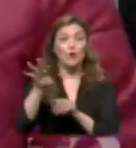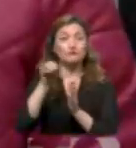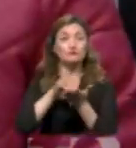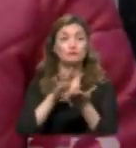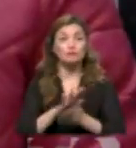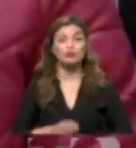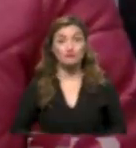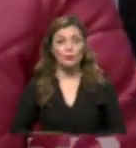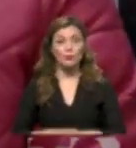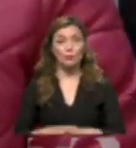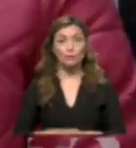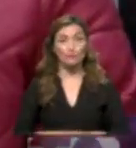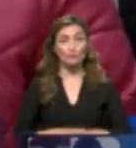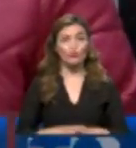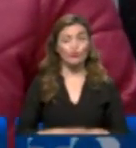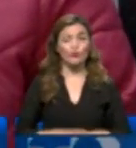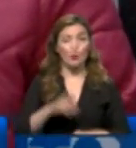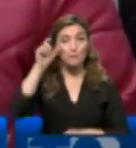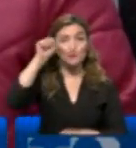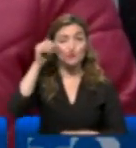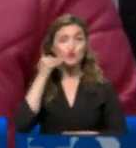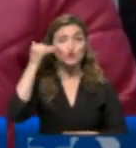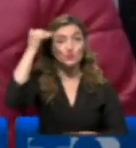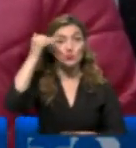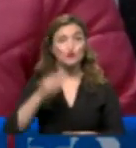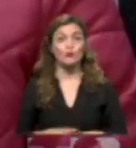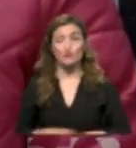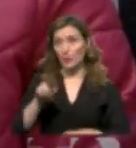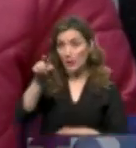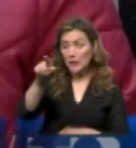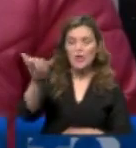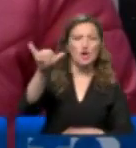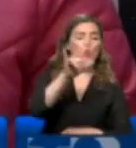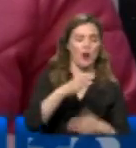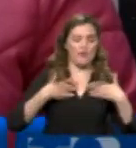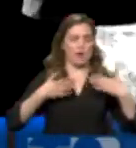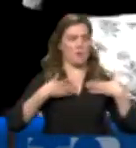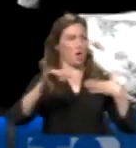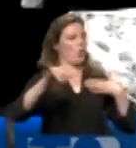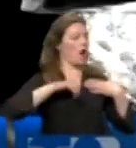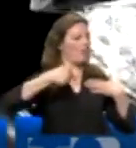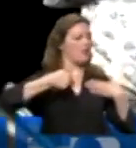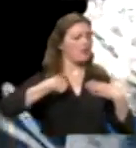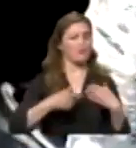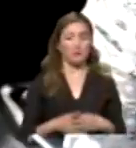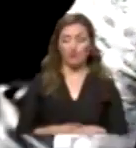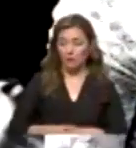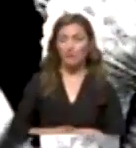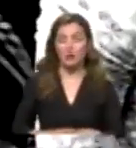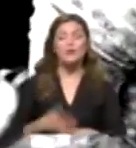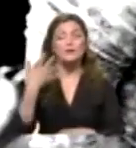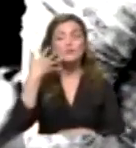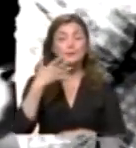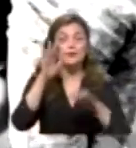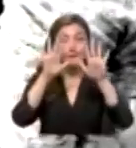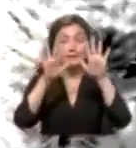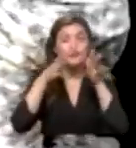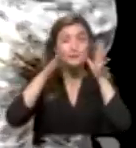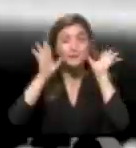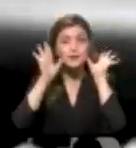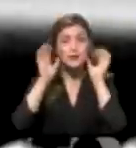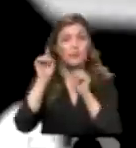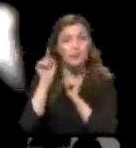sea, les hacía ver películas de adultos y decían que lo que estaba en la película le hagan a él. El hecho se supo el 10 de diciembre de